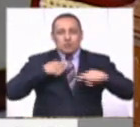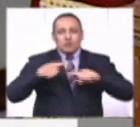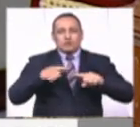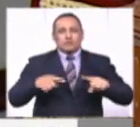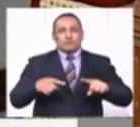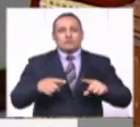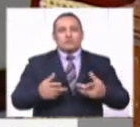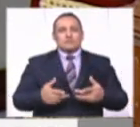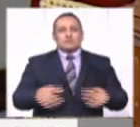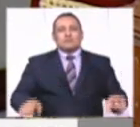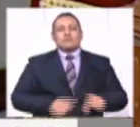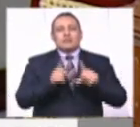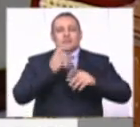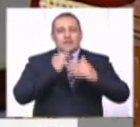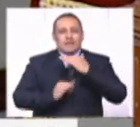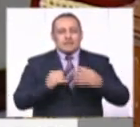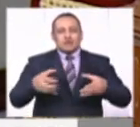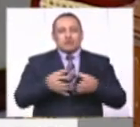coordinación